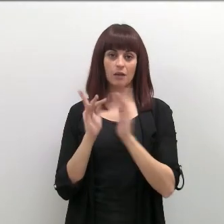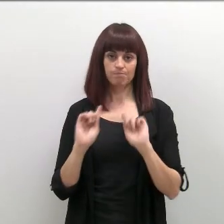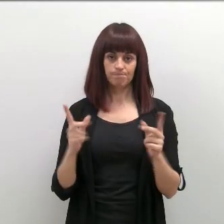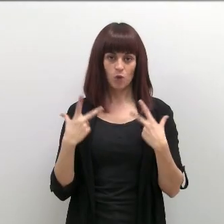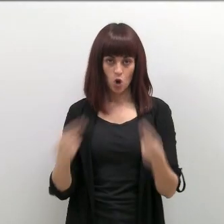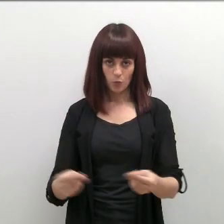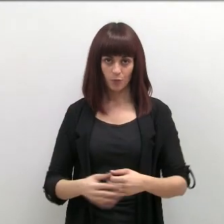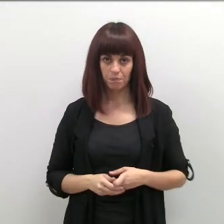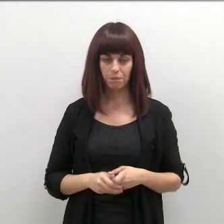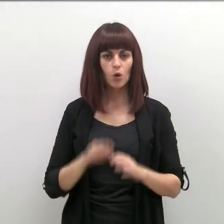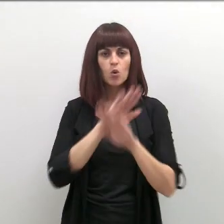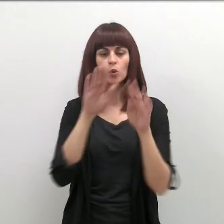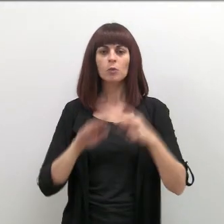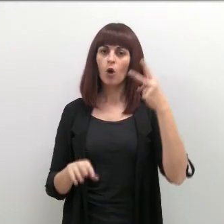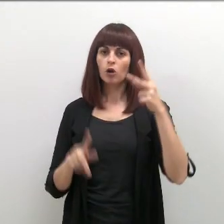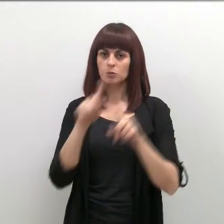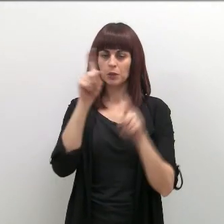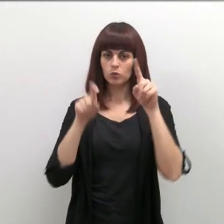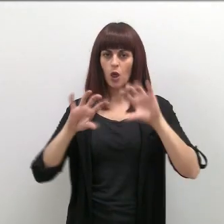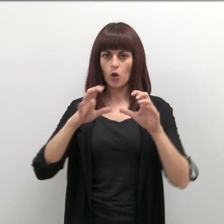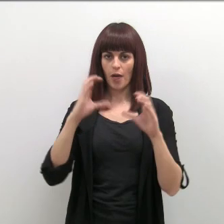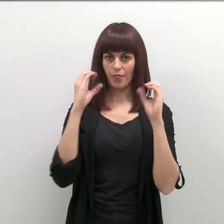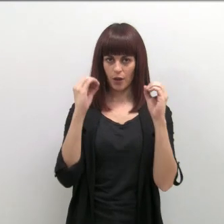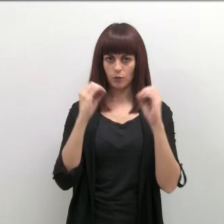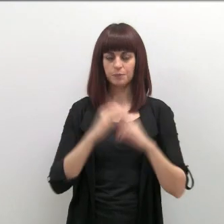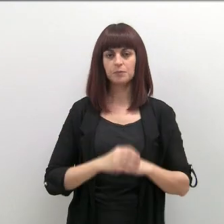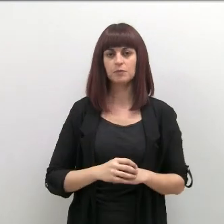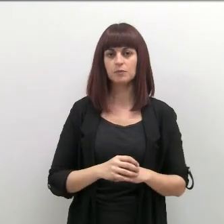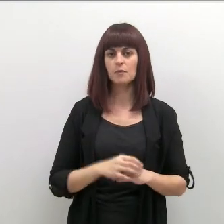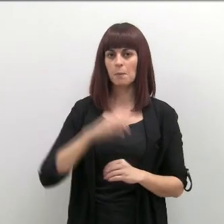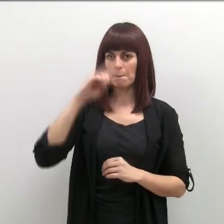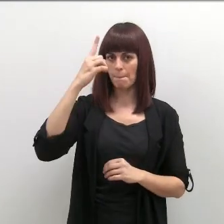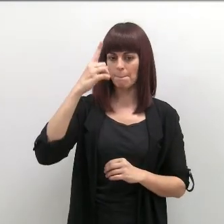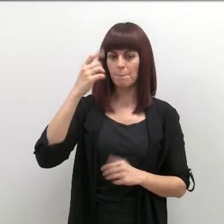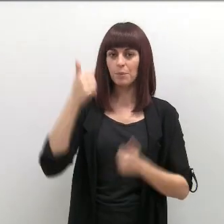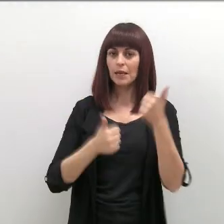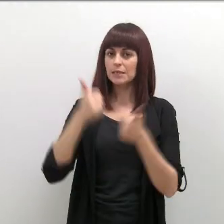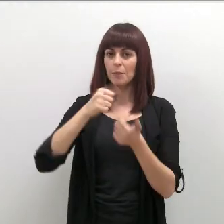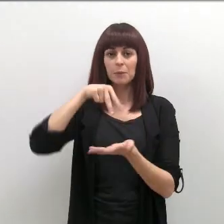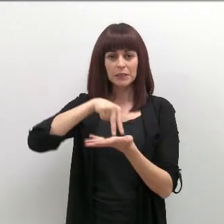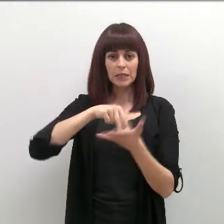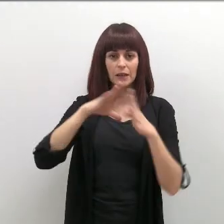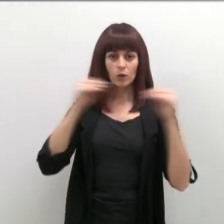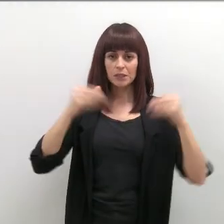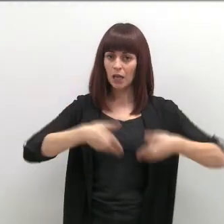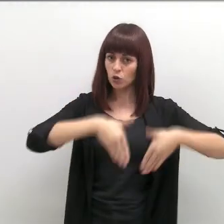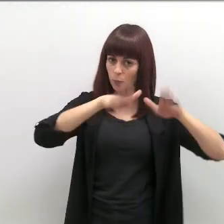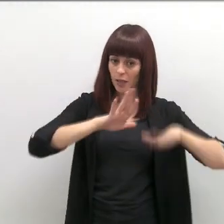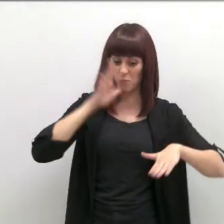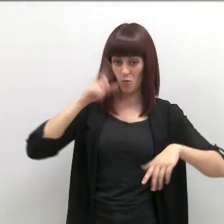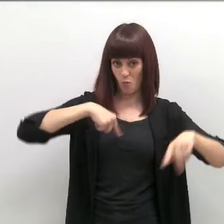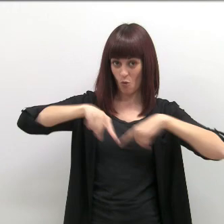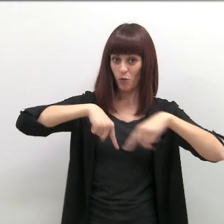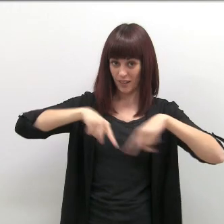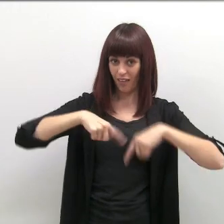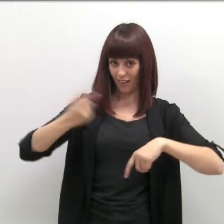Y por último, 2 preguntas de Onda Cero. En primer lugar, ¿se deben suspender los exámenes presenciales en la universidad por la movilidad de estudiantes